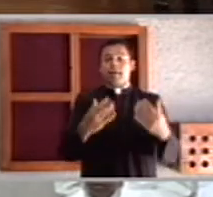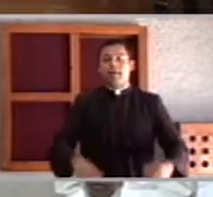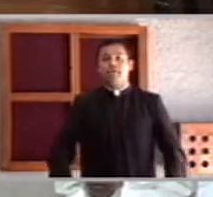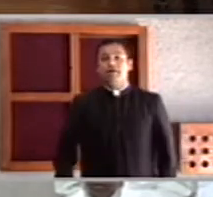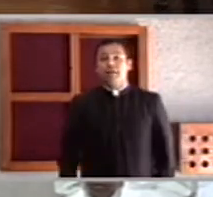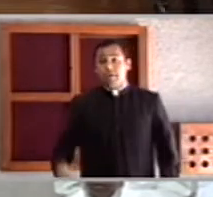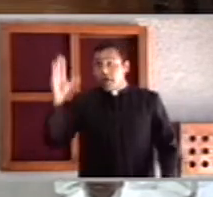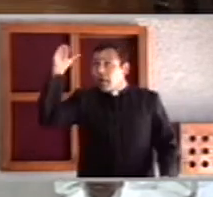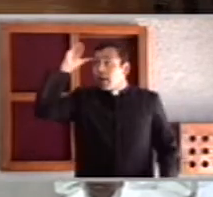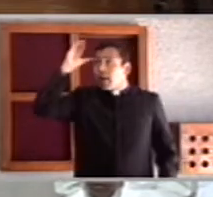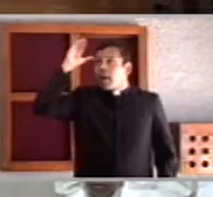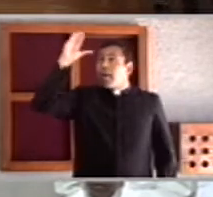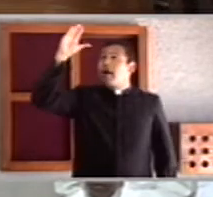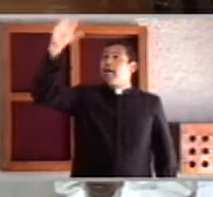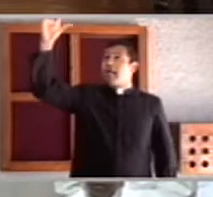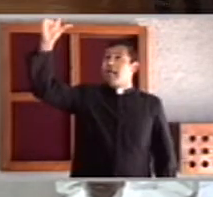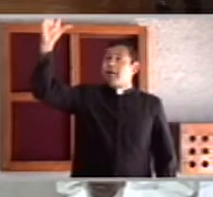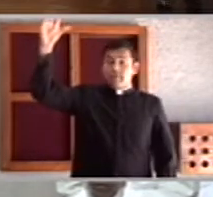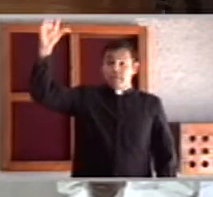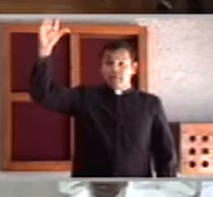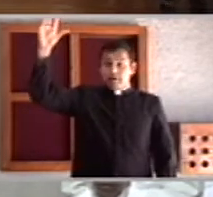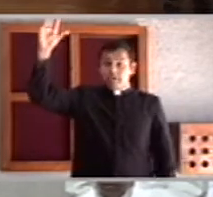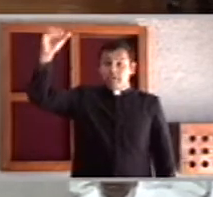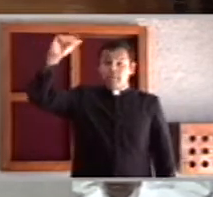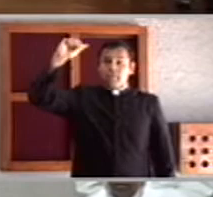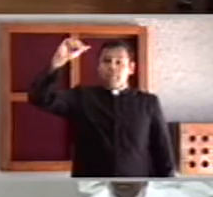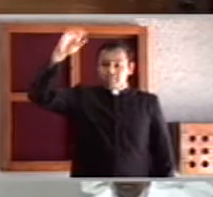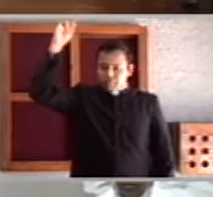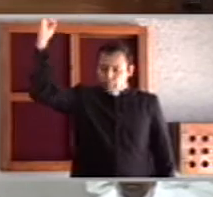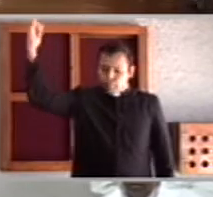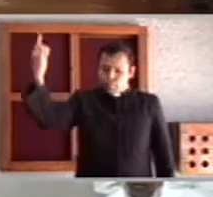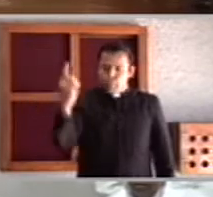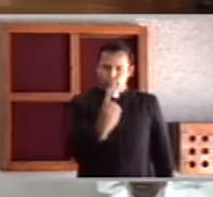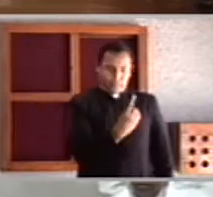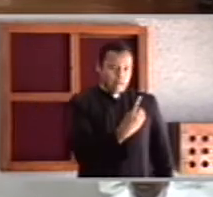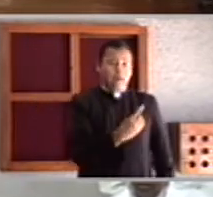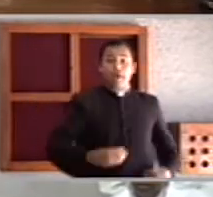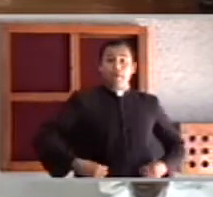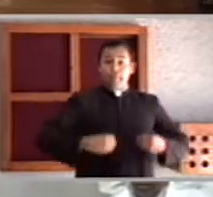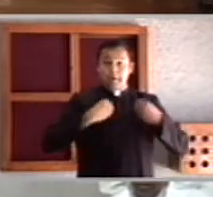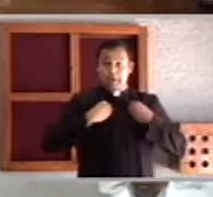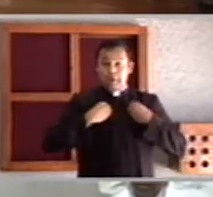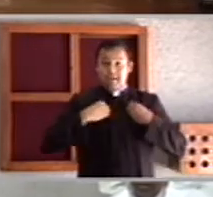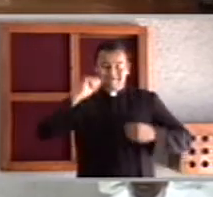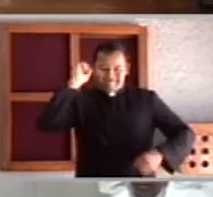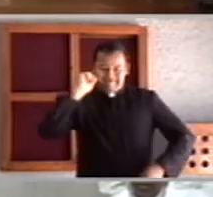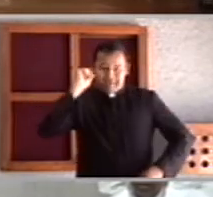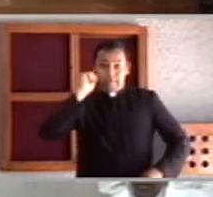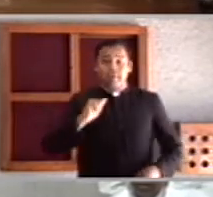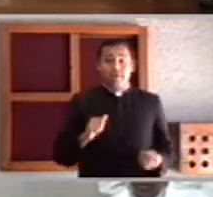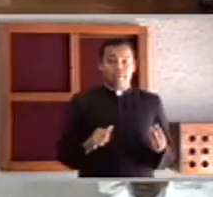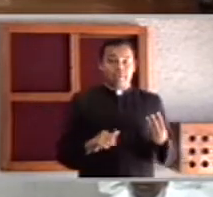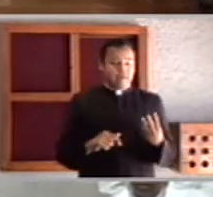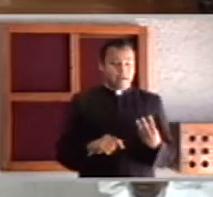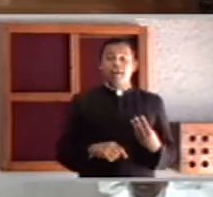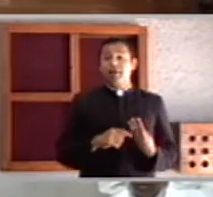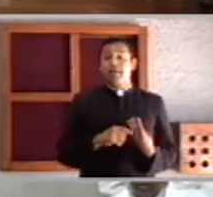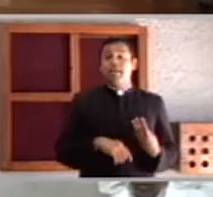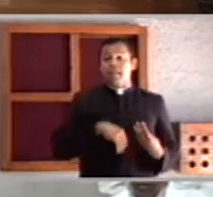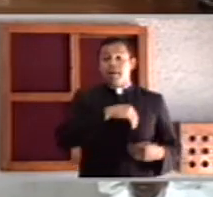está la vida para siempre. Pero también estamos llamados a